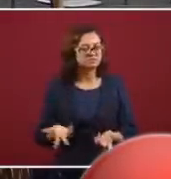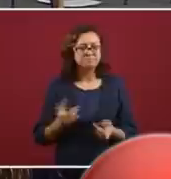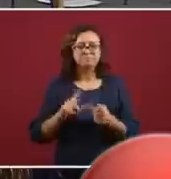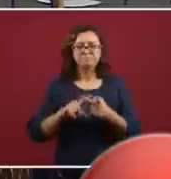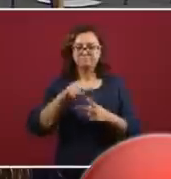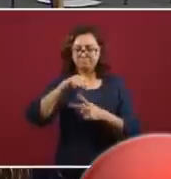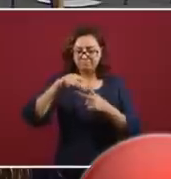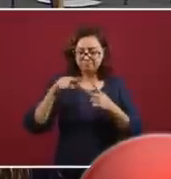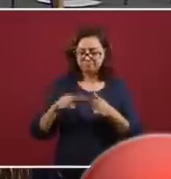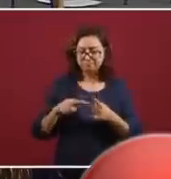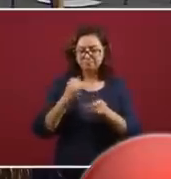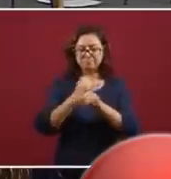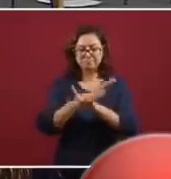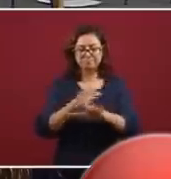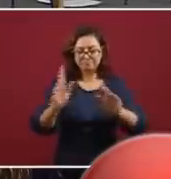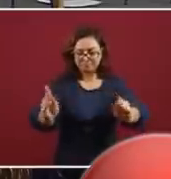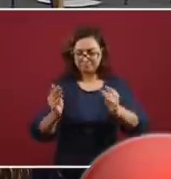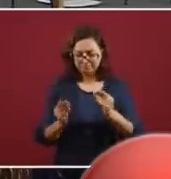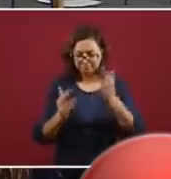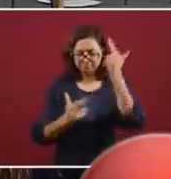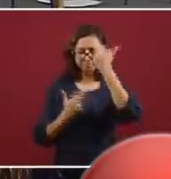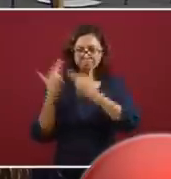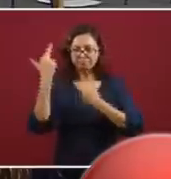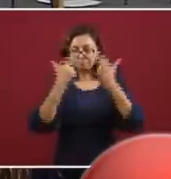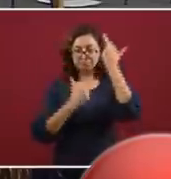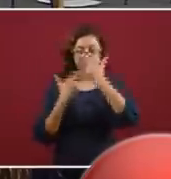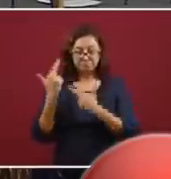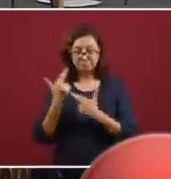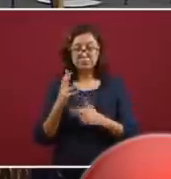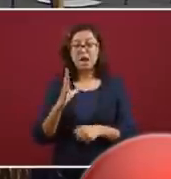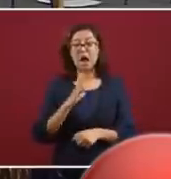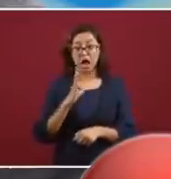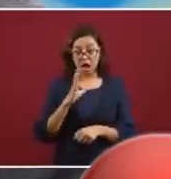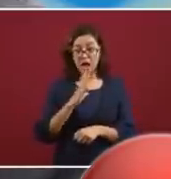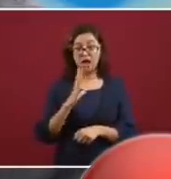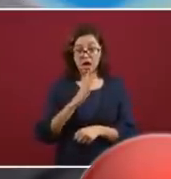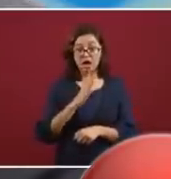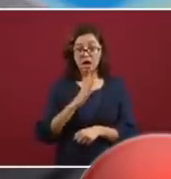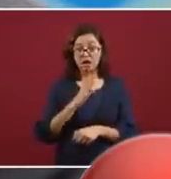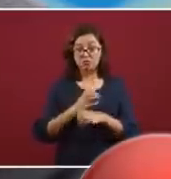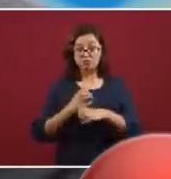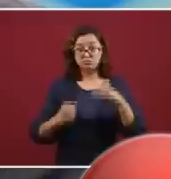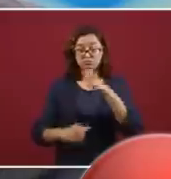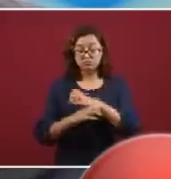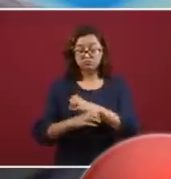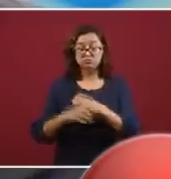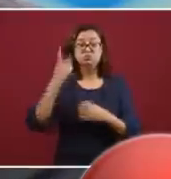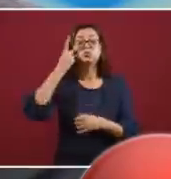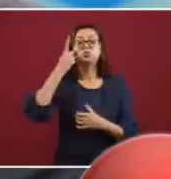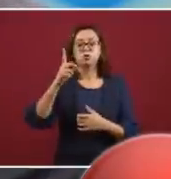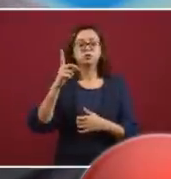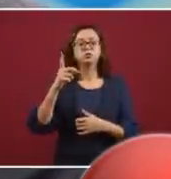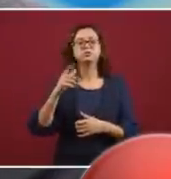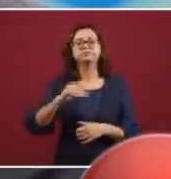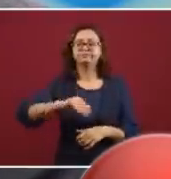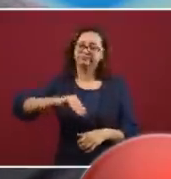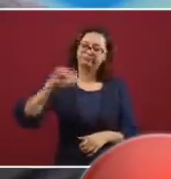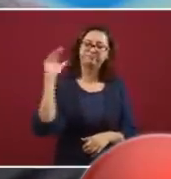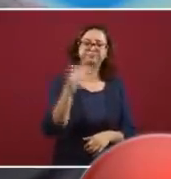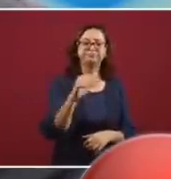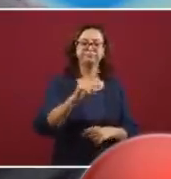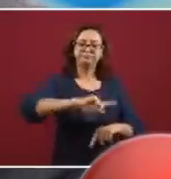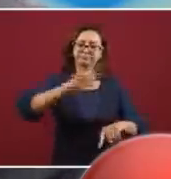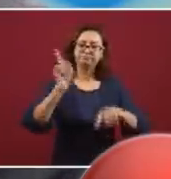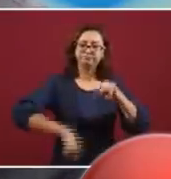analiza esos resultados de la información. Si se localizan bienes, se procede a hacer efectivos estos mediante